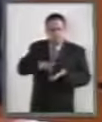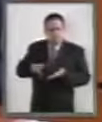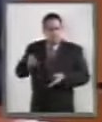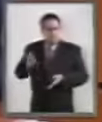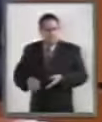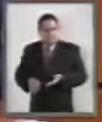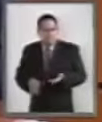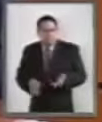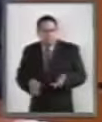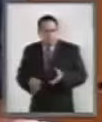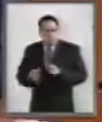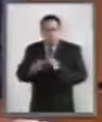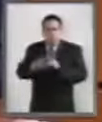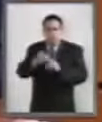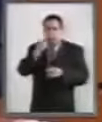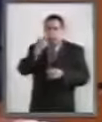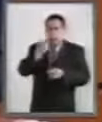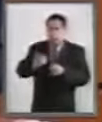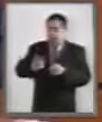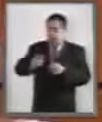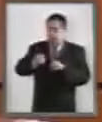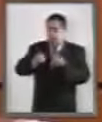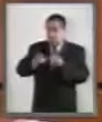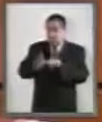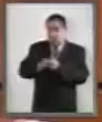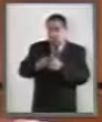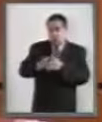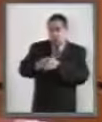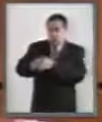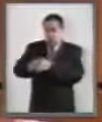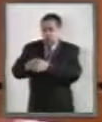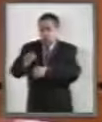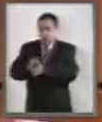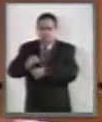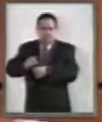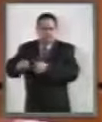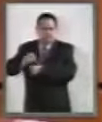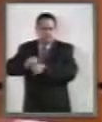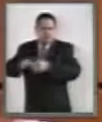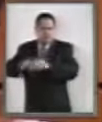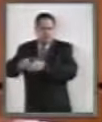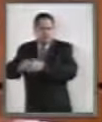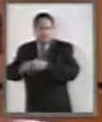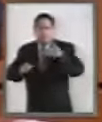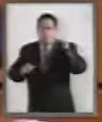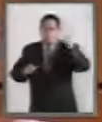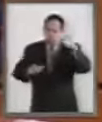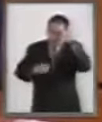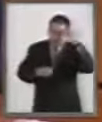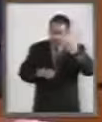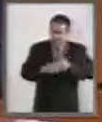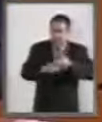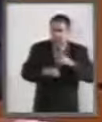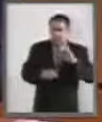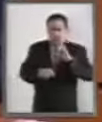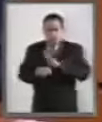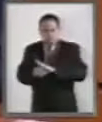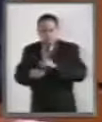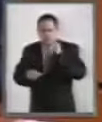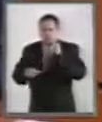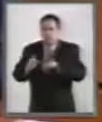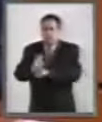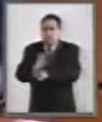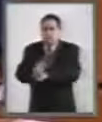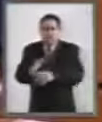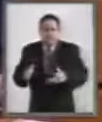que está al servicio de la oligarquía, que ha permitido la penetración del capital extranjero y el sometimiento a sus dictados. Ese